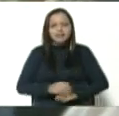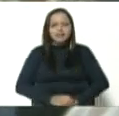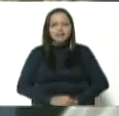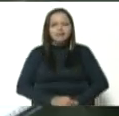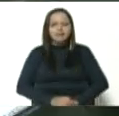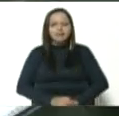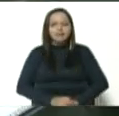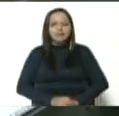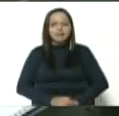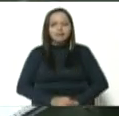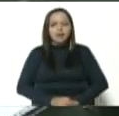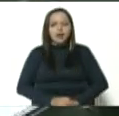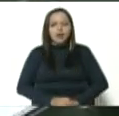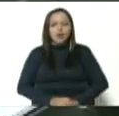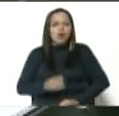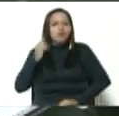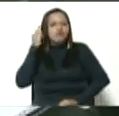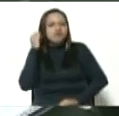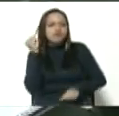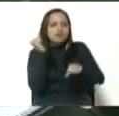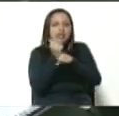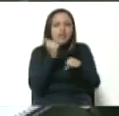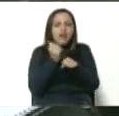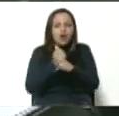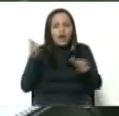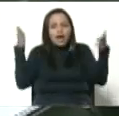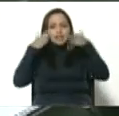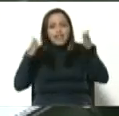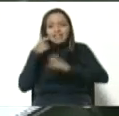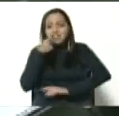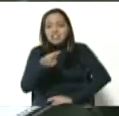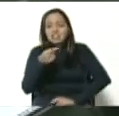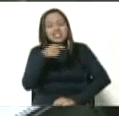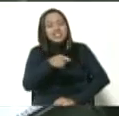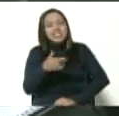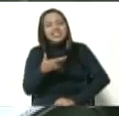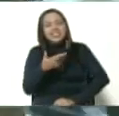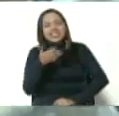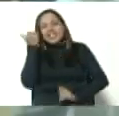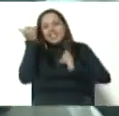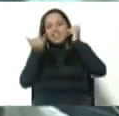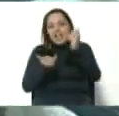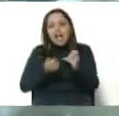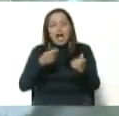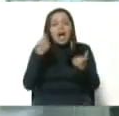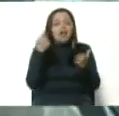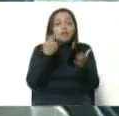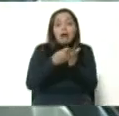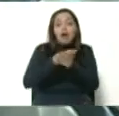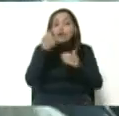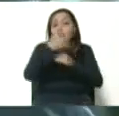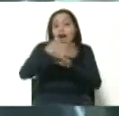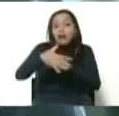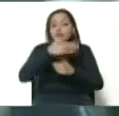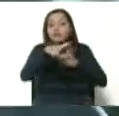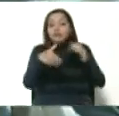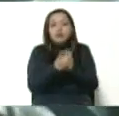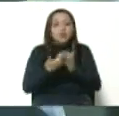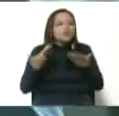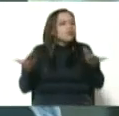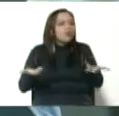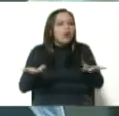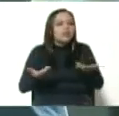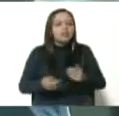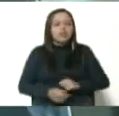Pascualina Curcio, asesora de los trabajadores y trabajadoras, cuando dice que la intención de la hiperinflación inducida, no justificada, porque